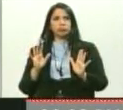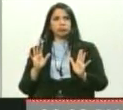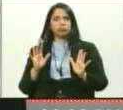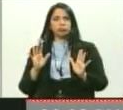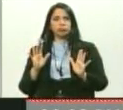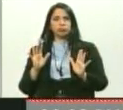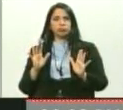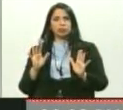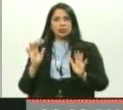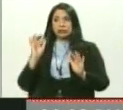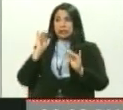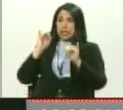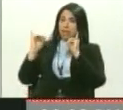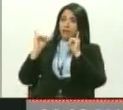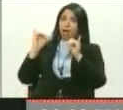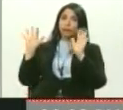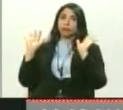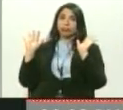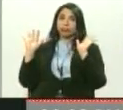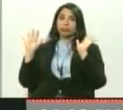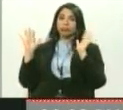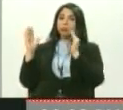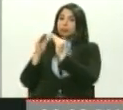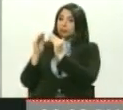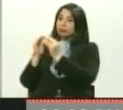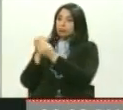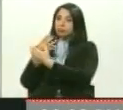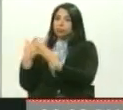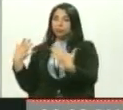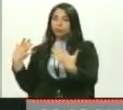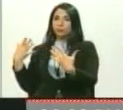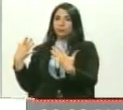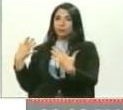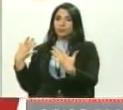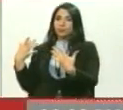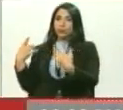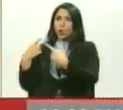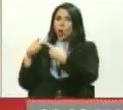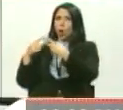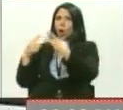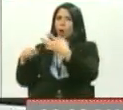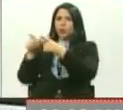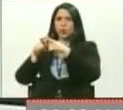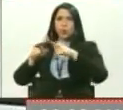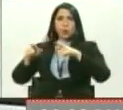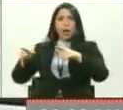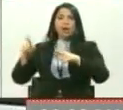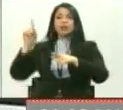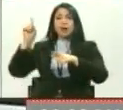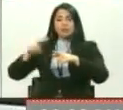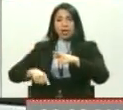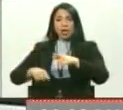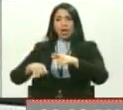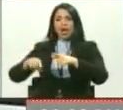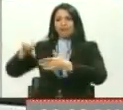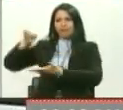Y celebraron en la Casa Blanca y en otros lugares. En otros lugares también, en correcto. En